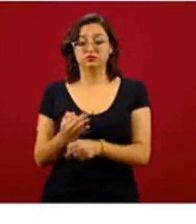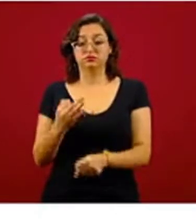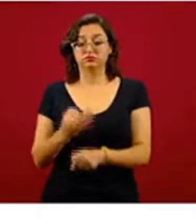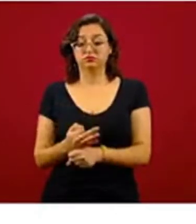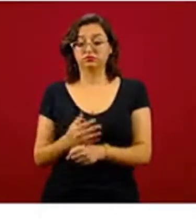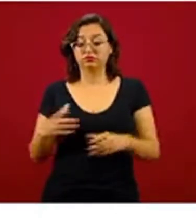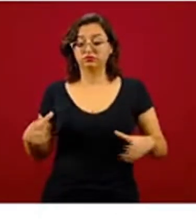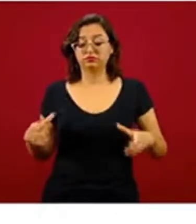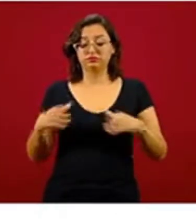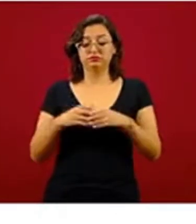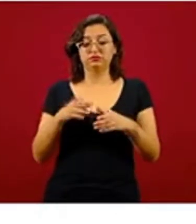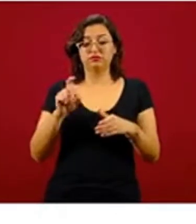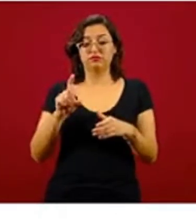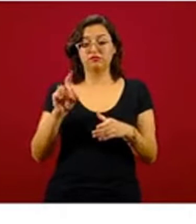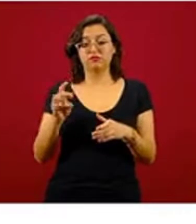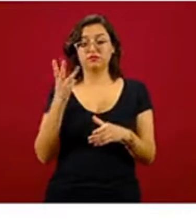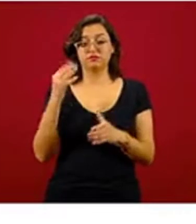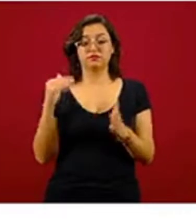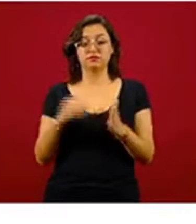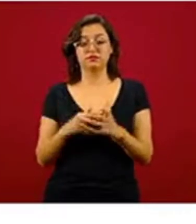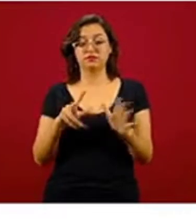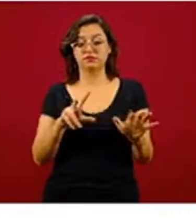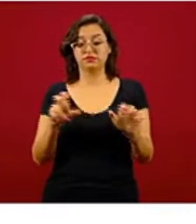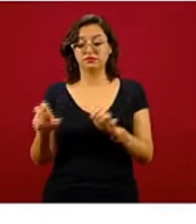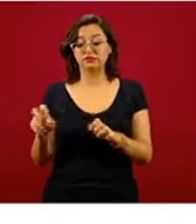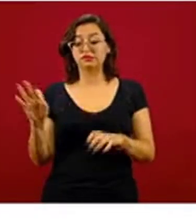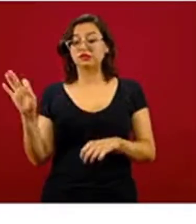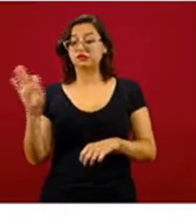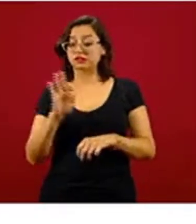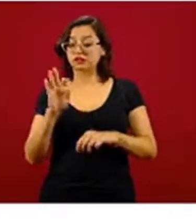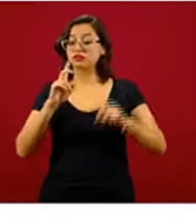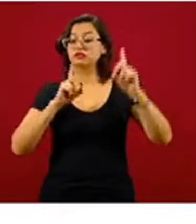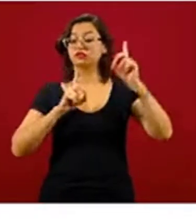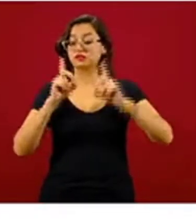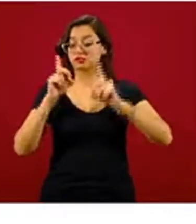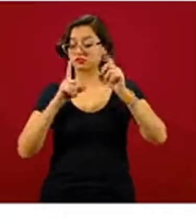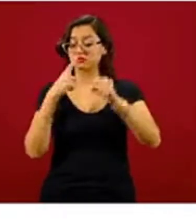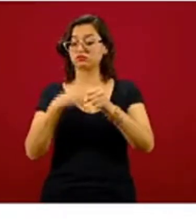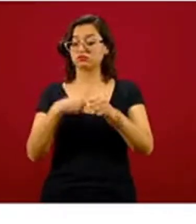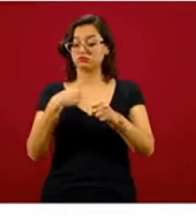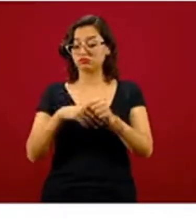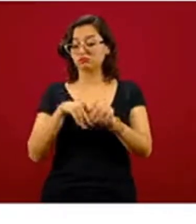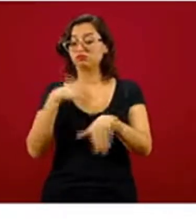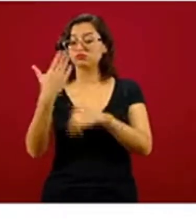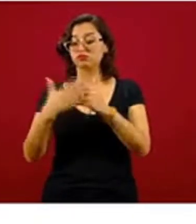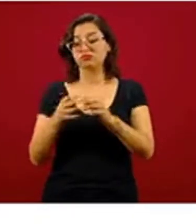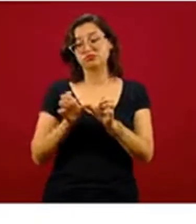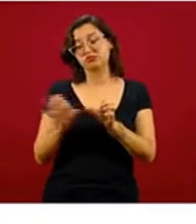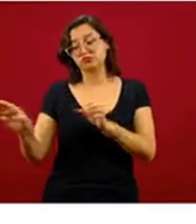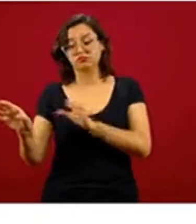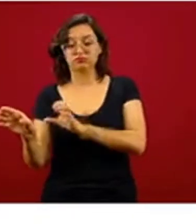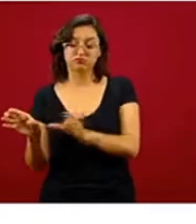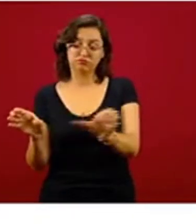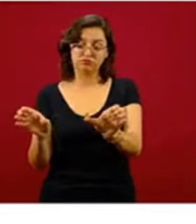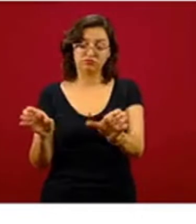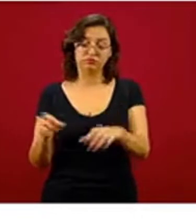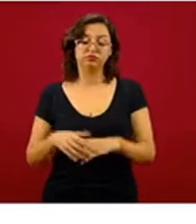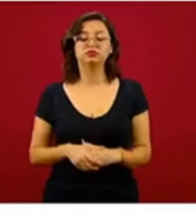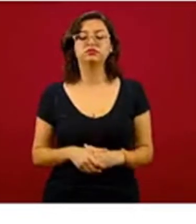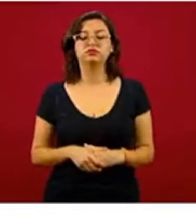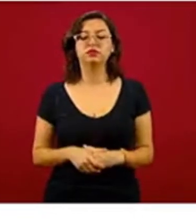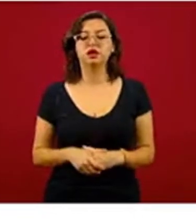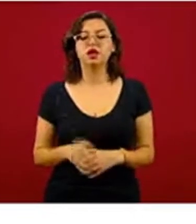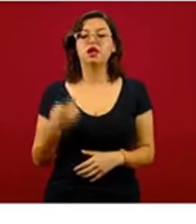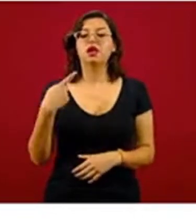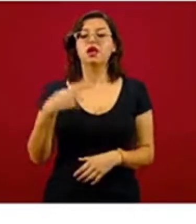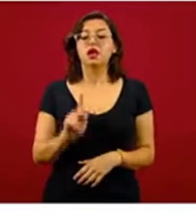33.801 muestras que pertenecen a personas sospechosas que estaríamos esperando un resultado. Sin embargo, podemos